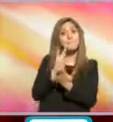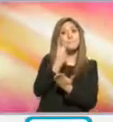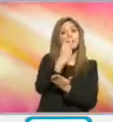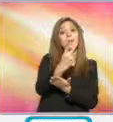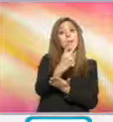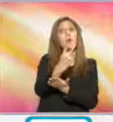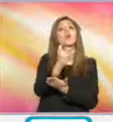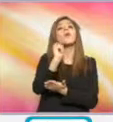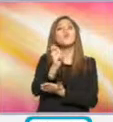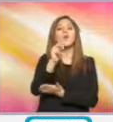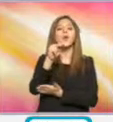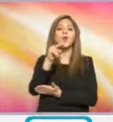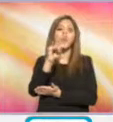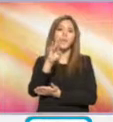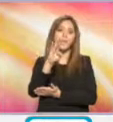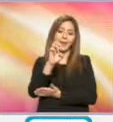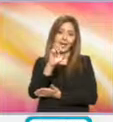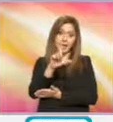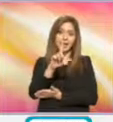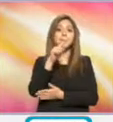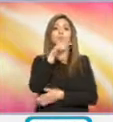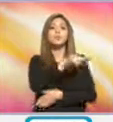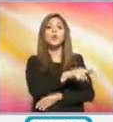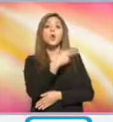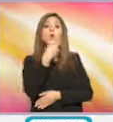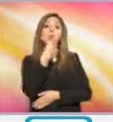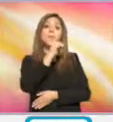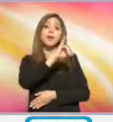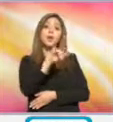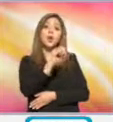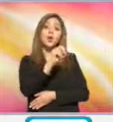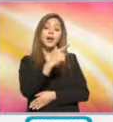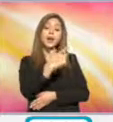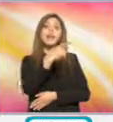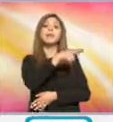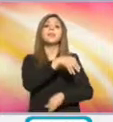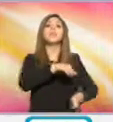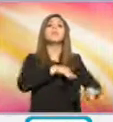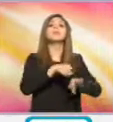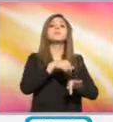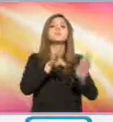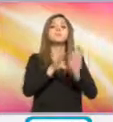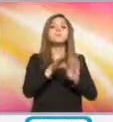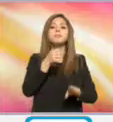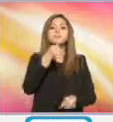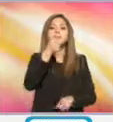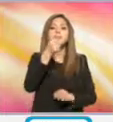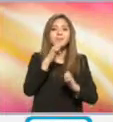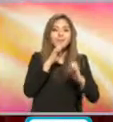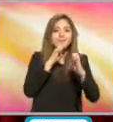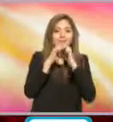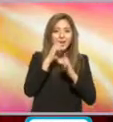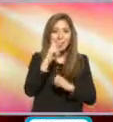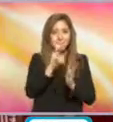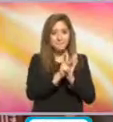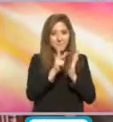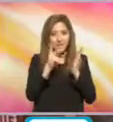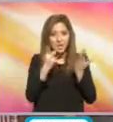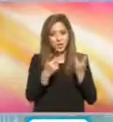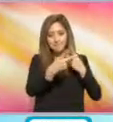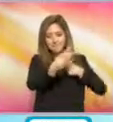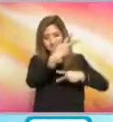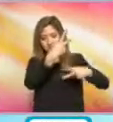Jorge Salinas hace el personaje de un periodista. Este periodista llega finalmente a